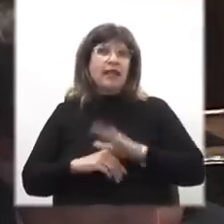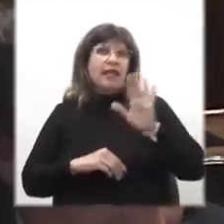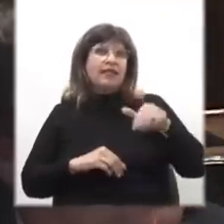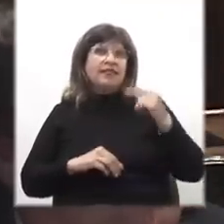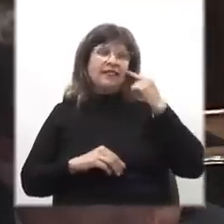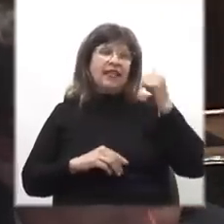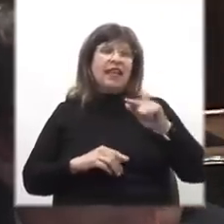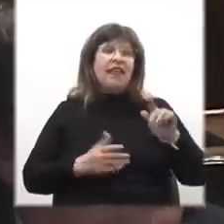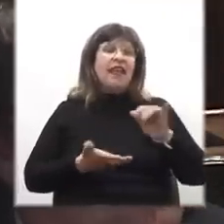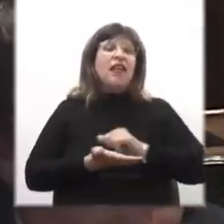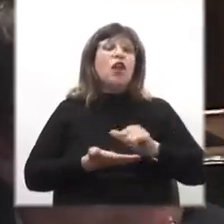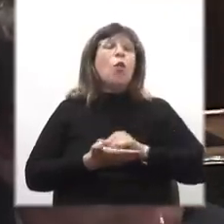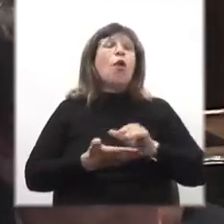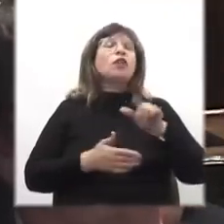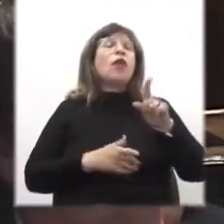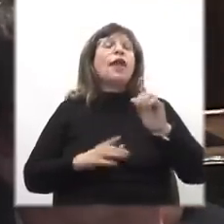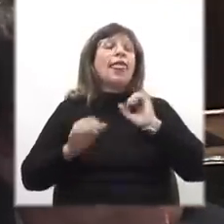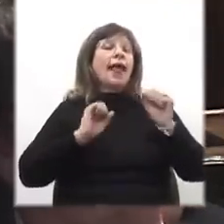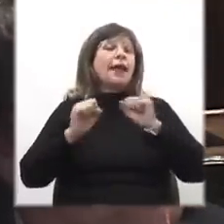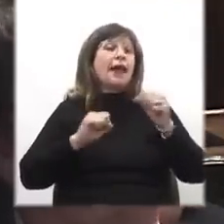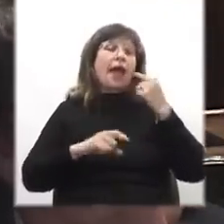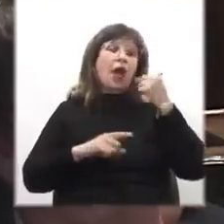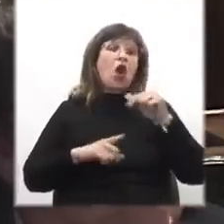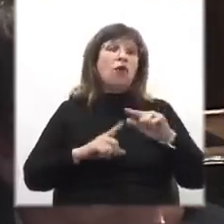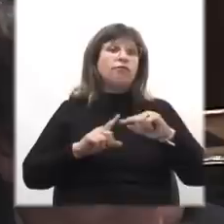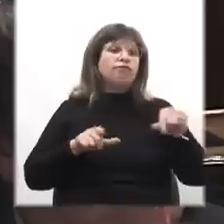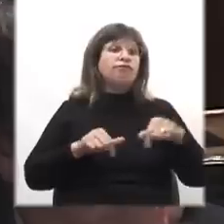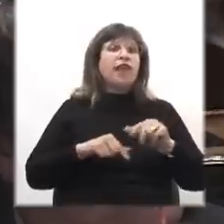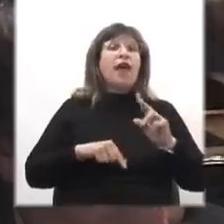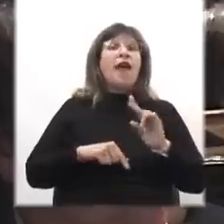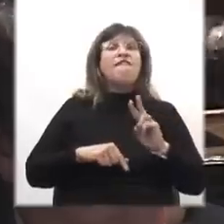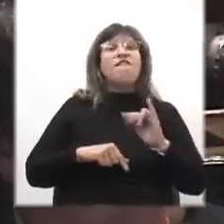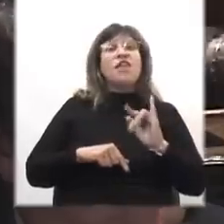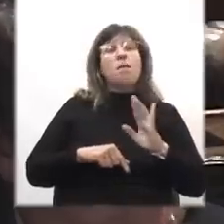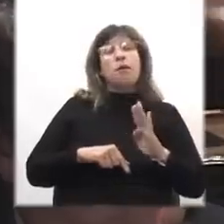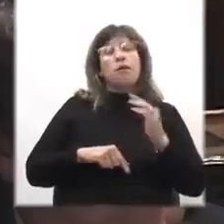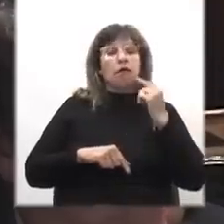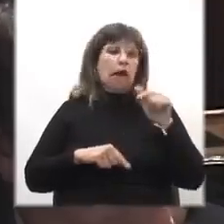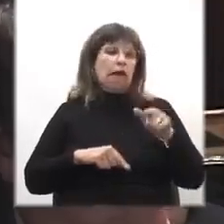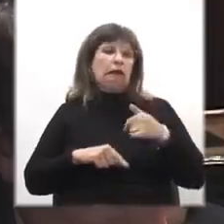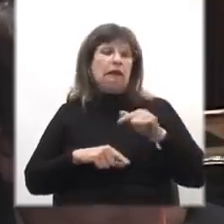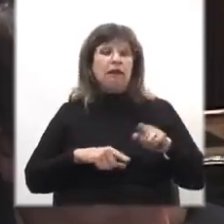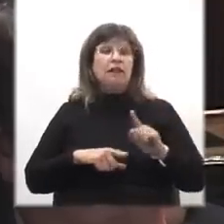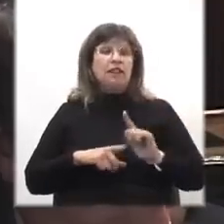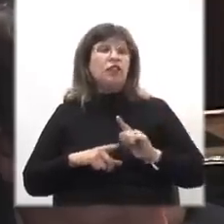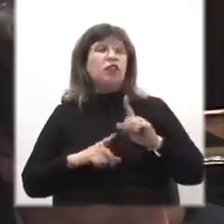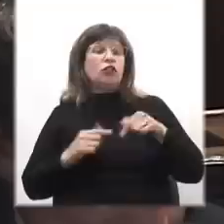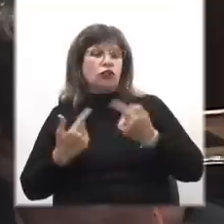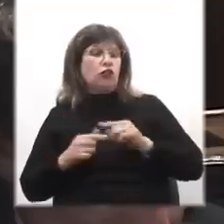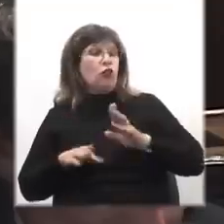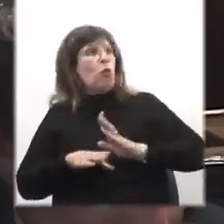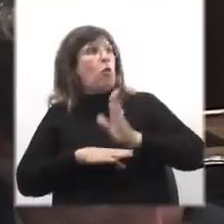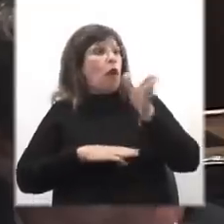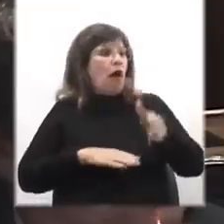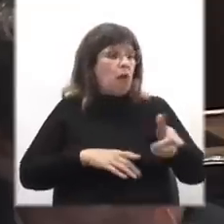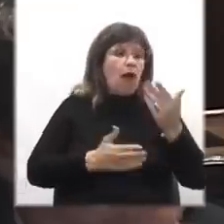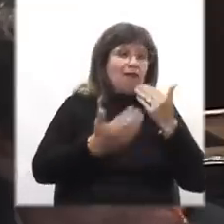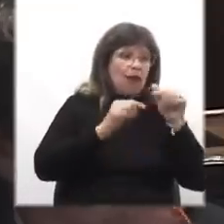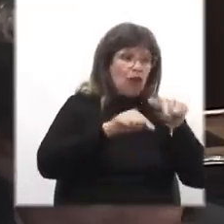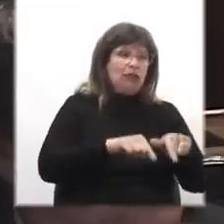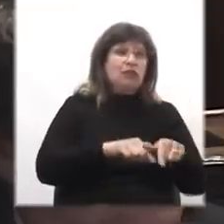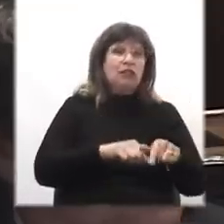VIP del aeropuerto de Carrasco y los gobernantes nuestros tienen que ir hasta el aeropuerto a hablar con ellos. Y